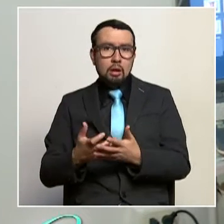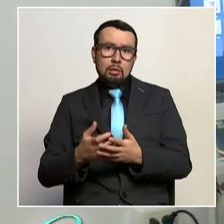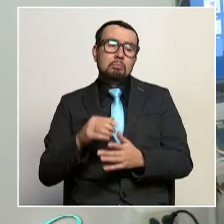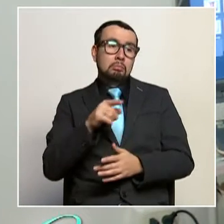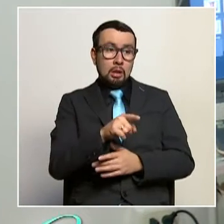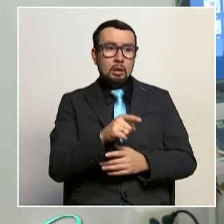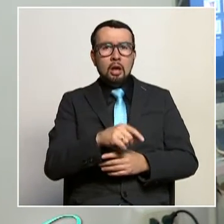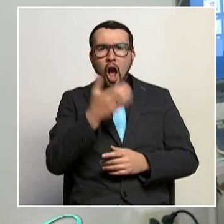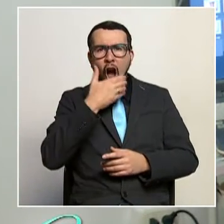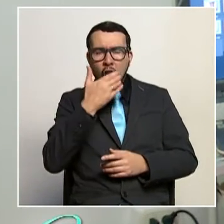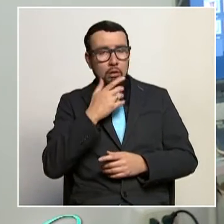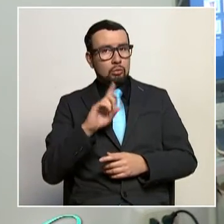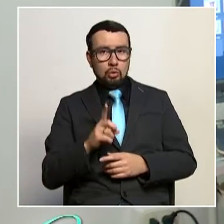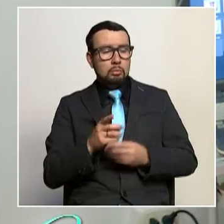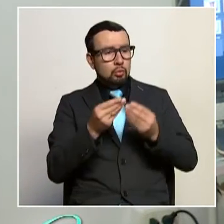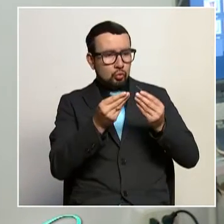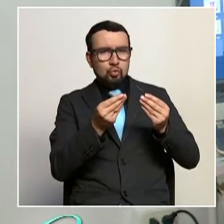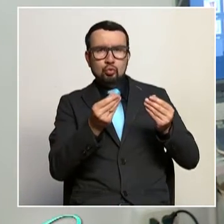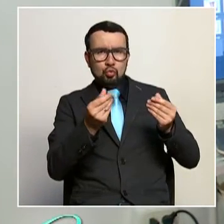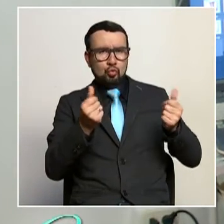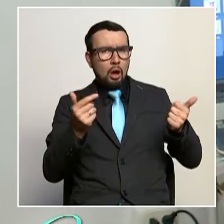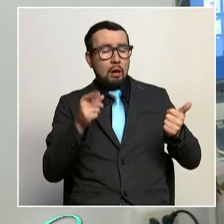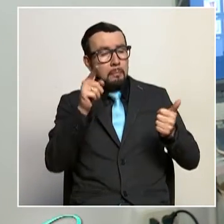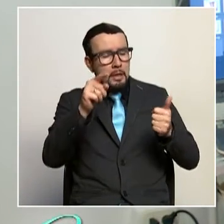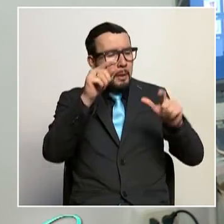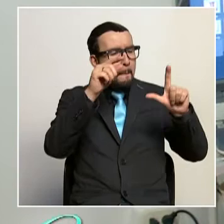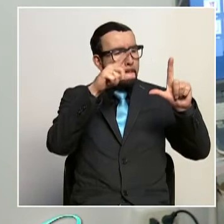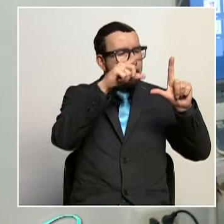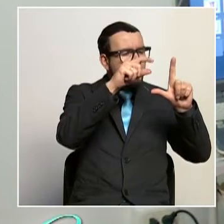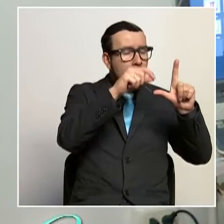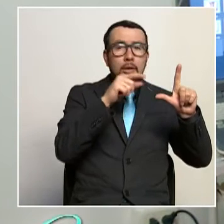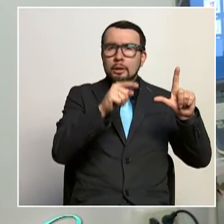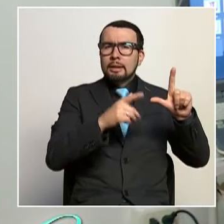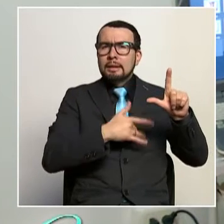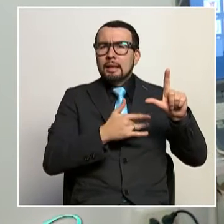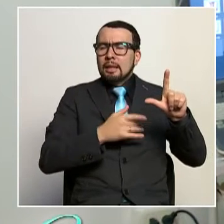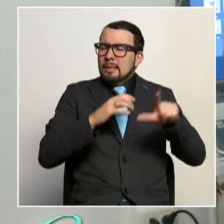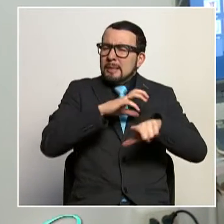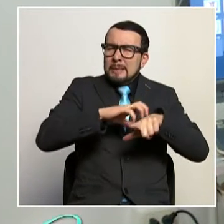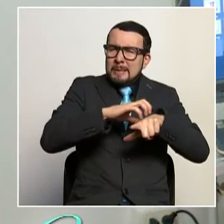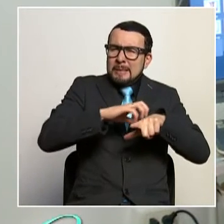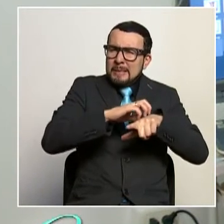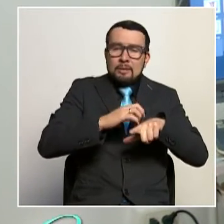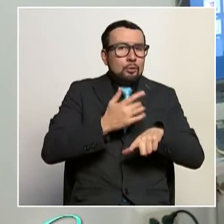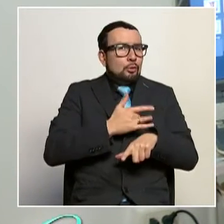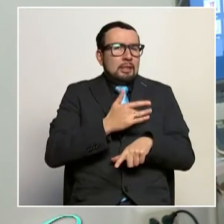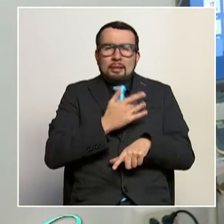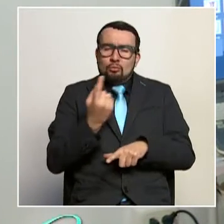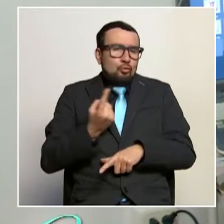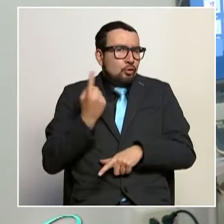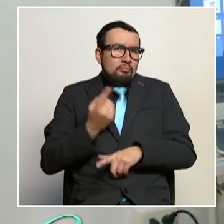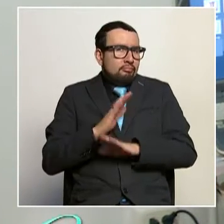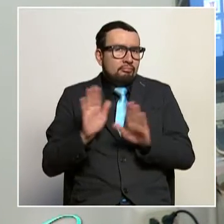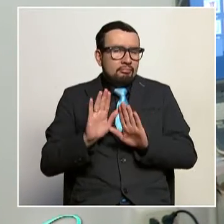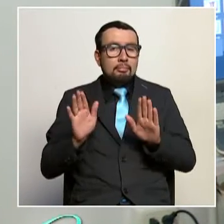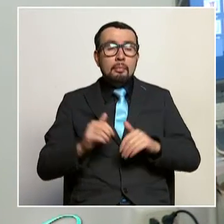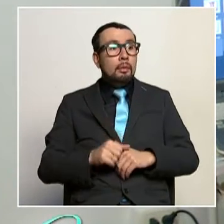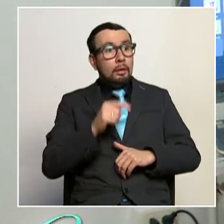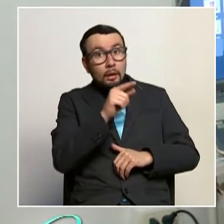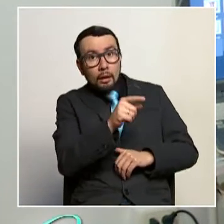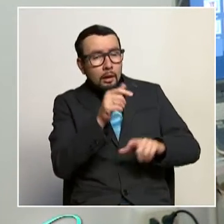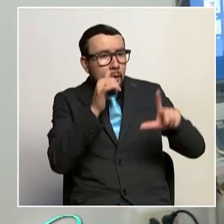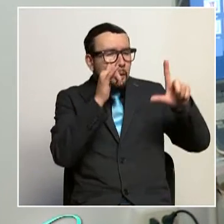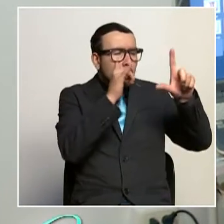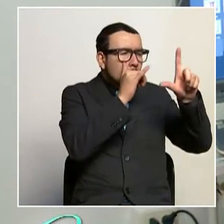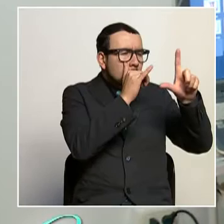que no genere, que no queme la paciente, solamente siente una sensación de picazón, y con esto las lesiones